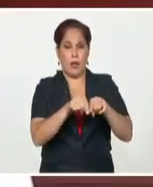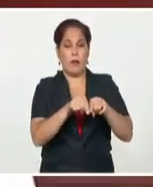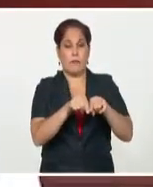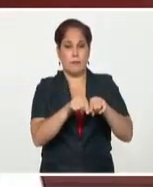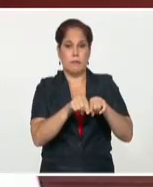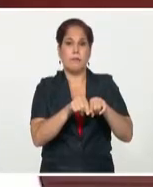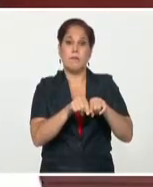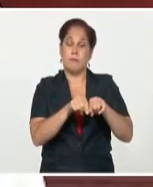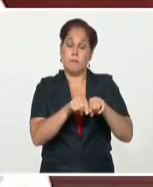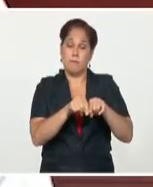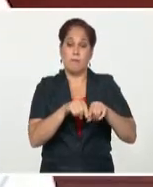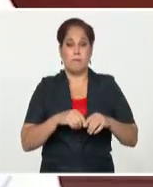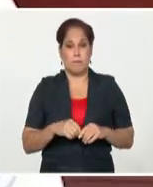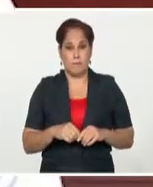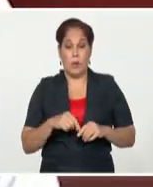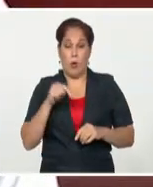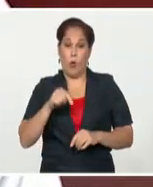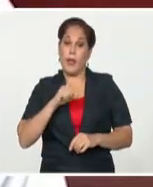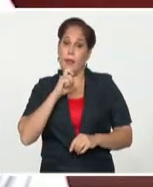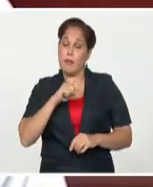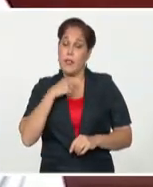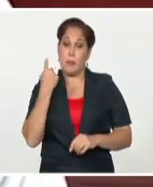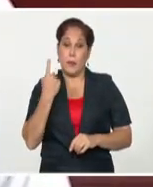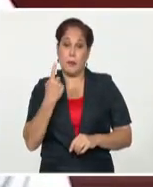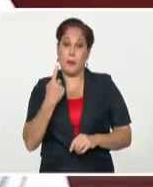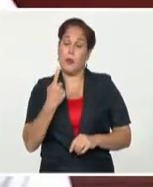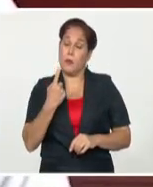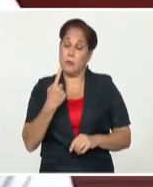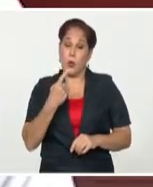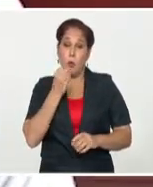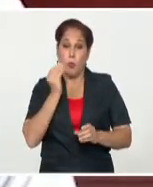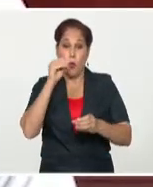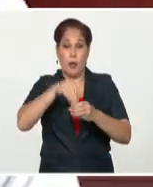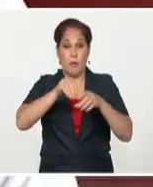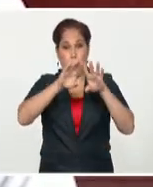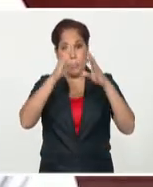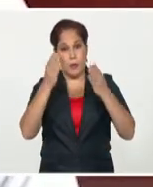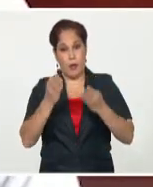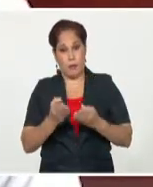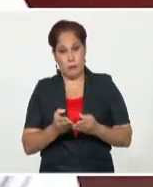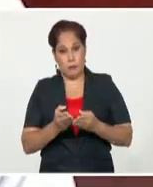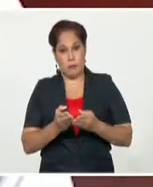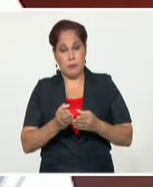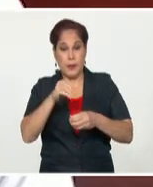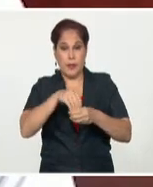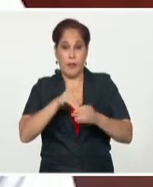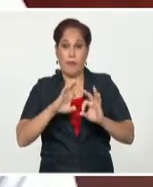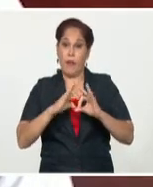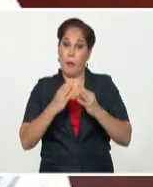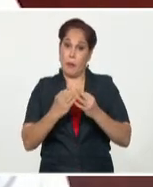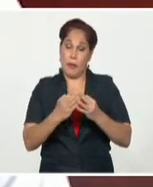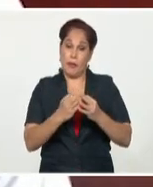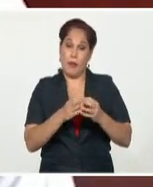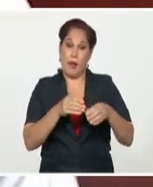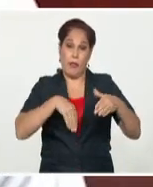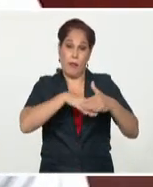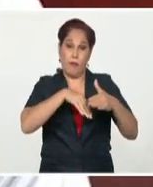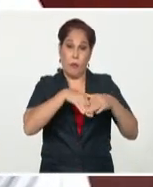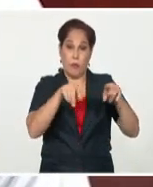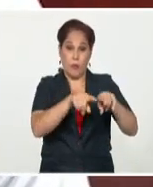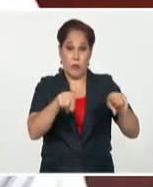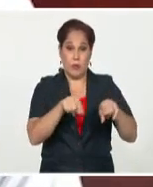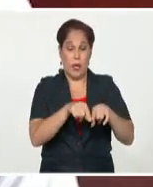difícil. Hoy ya haber perdido las opciones de clasificar al Mundial de Lituania para la familia de futsal en Cuba. Solo nos queda